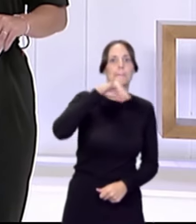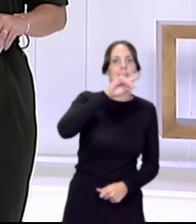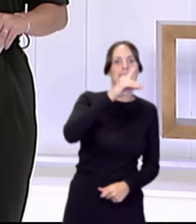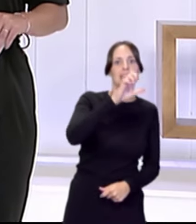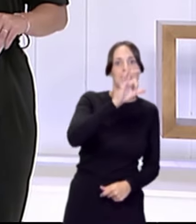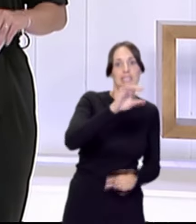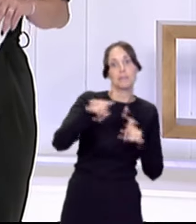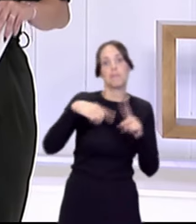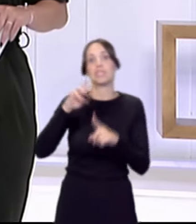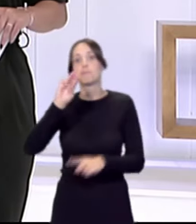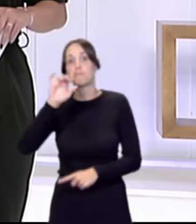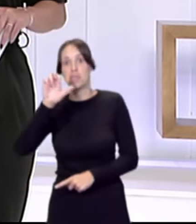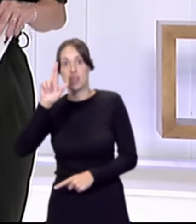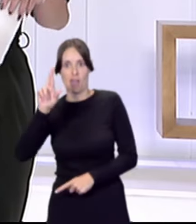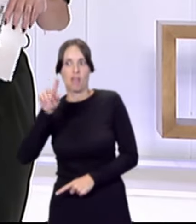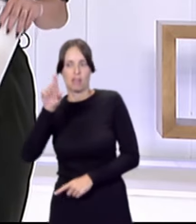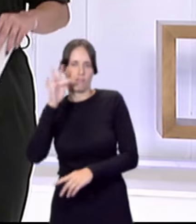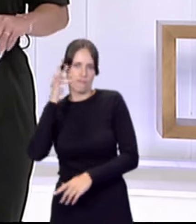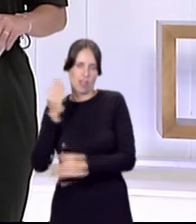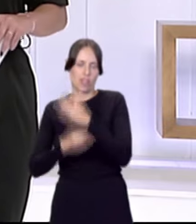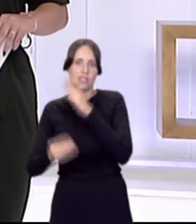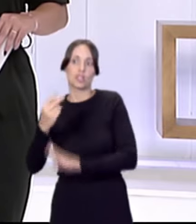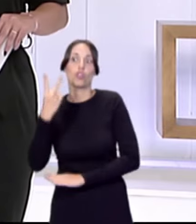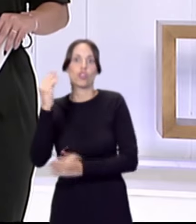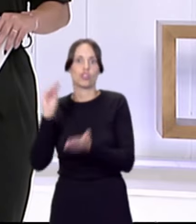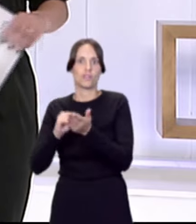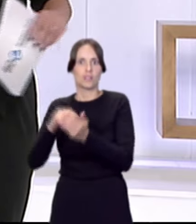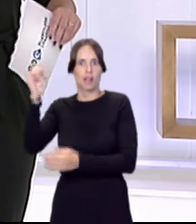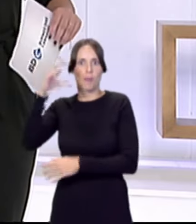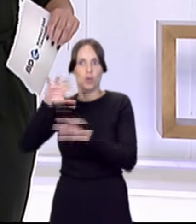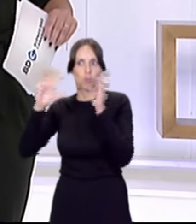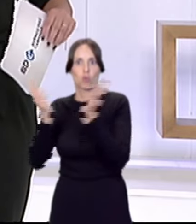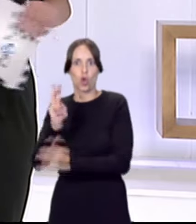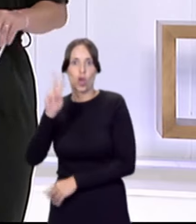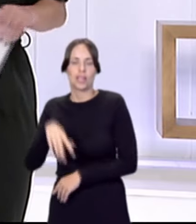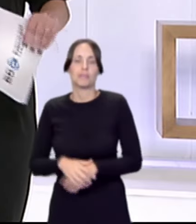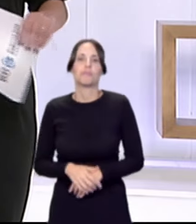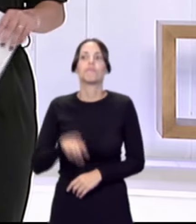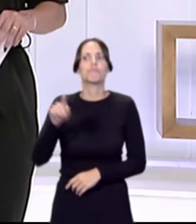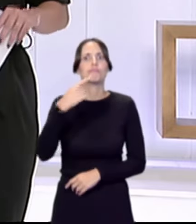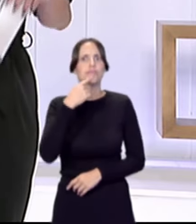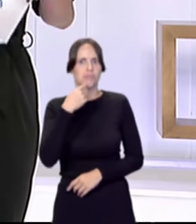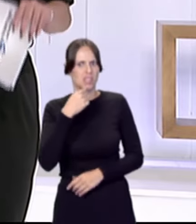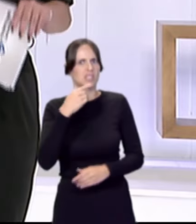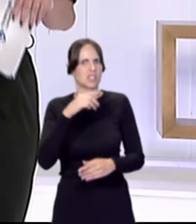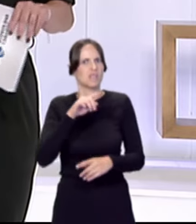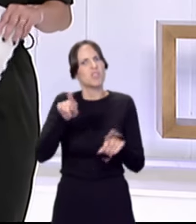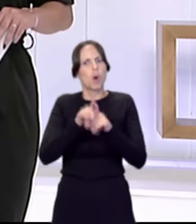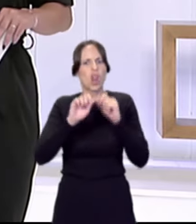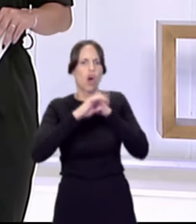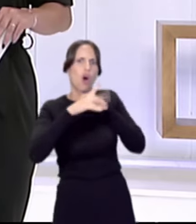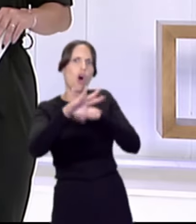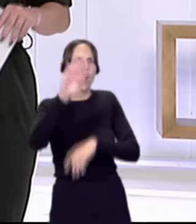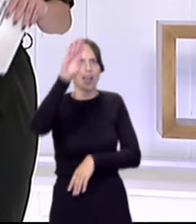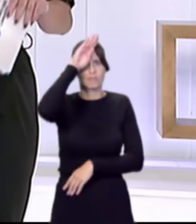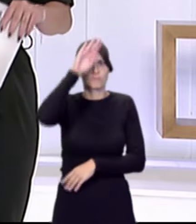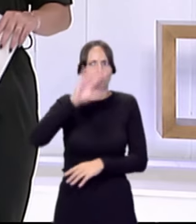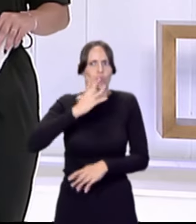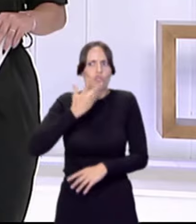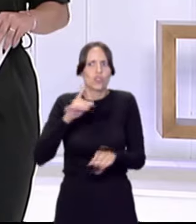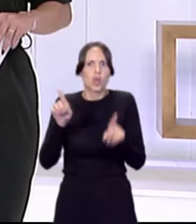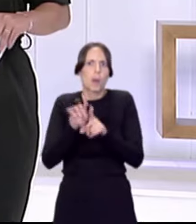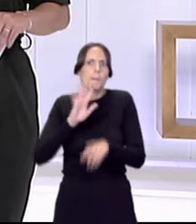islas, el francés Pierre-Louis Costes, dos veces campeón del mundo. Costes reconoce que conoce el Tour de Galdar casi como un rider local.